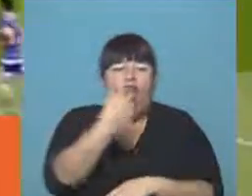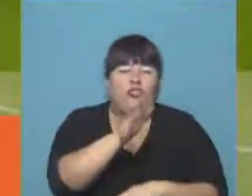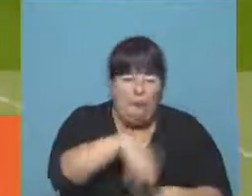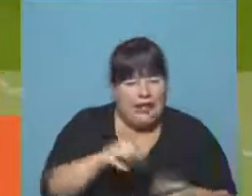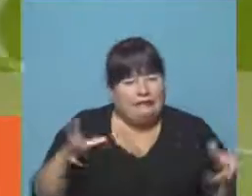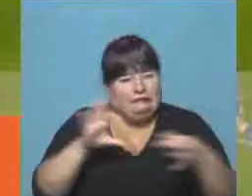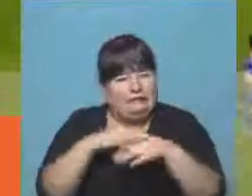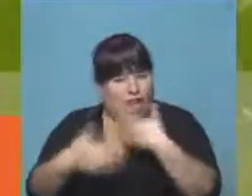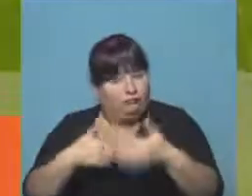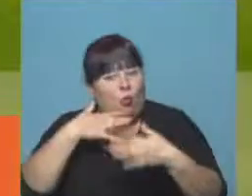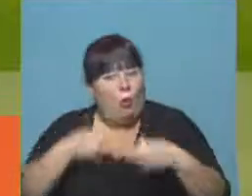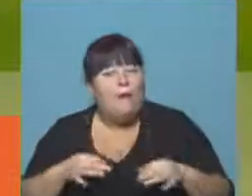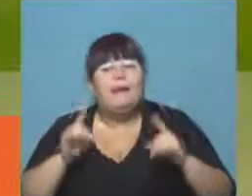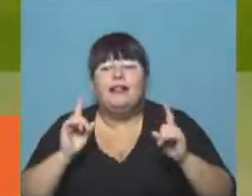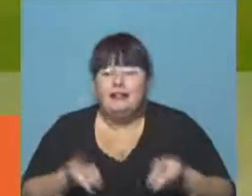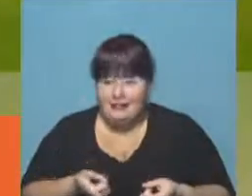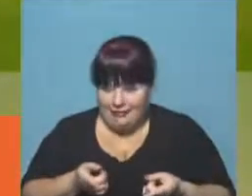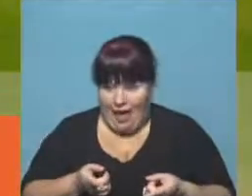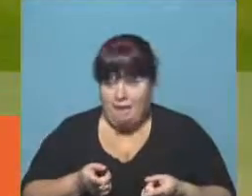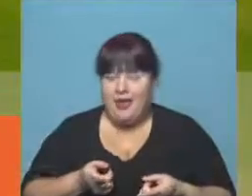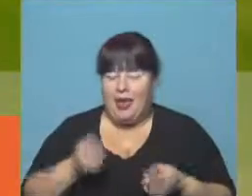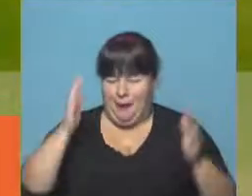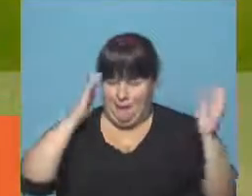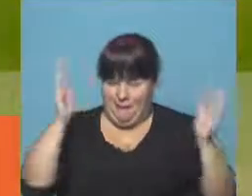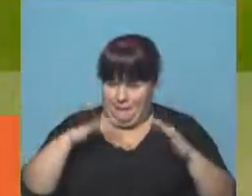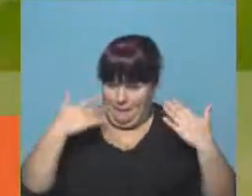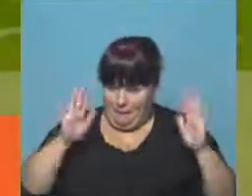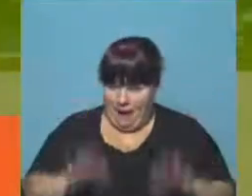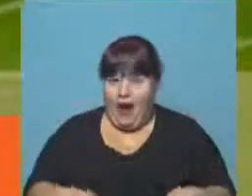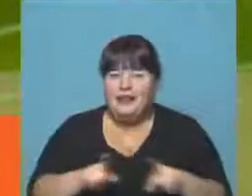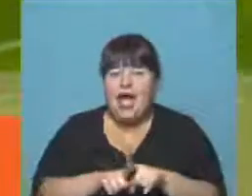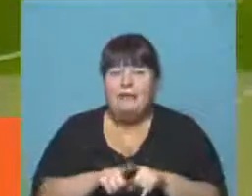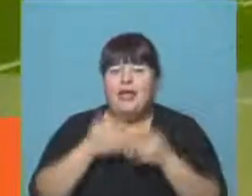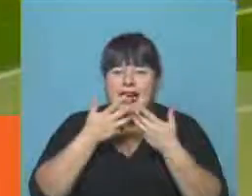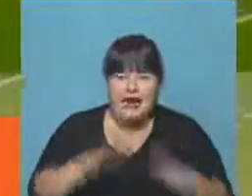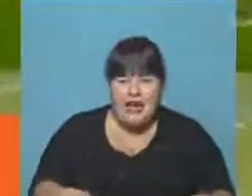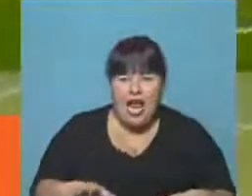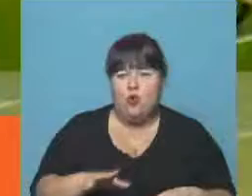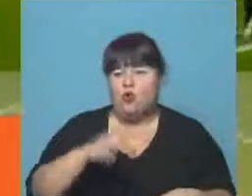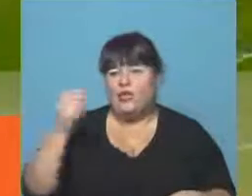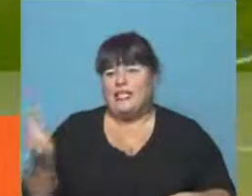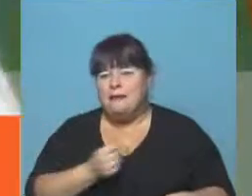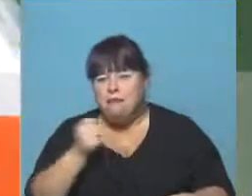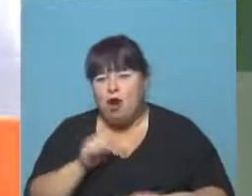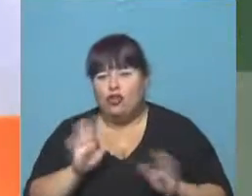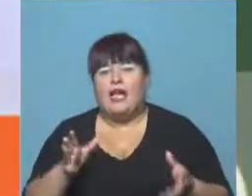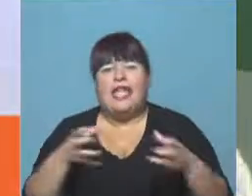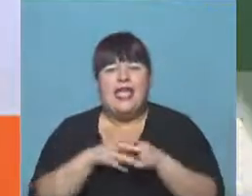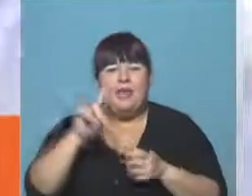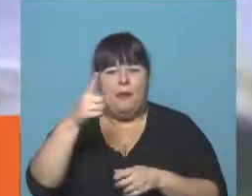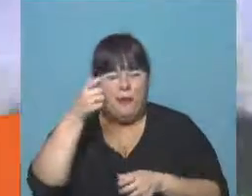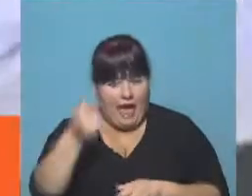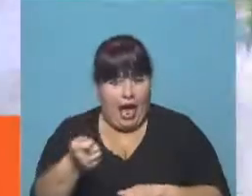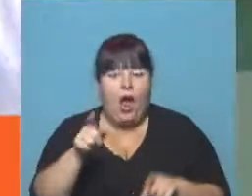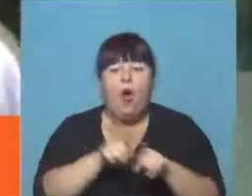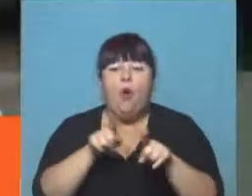tienen. En esto se cumple, pero también los golpes son duros, como por ejemplo renuncias determinantes en equipos de primera división.